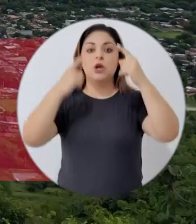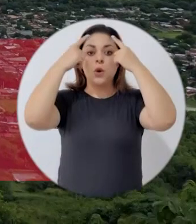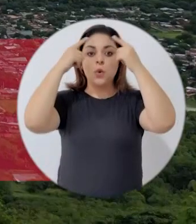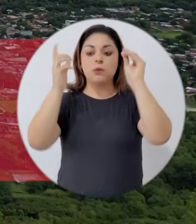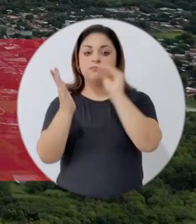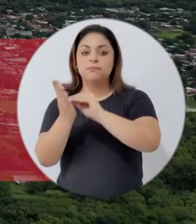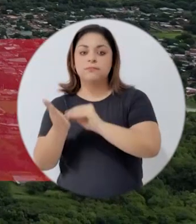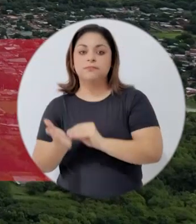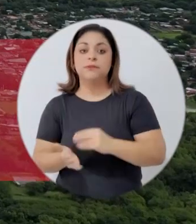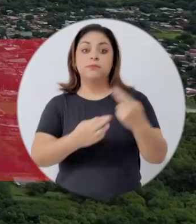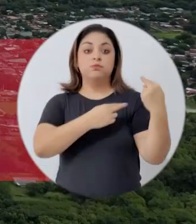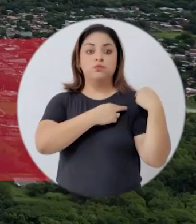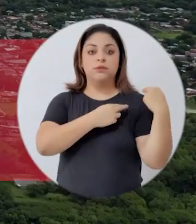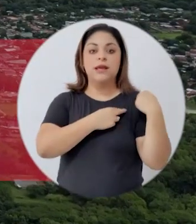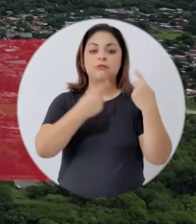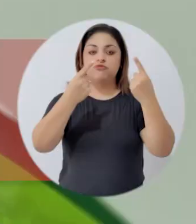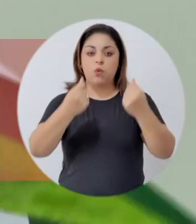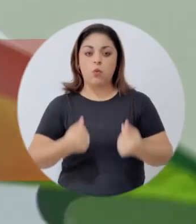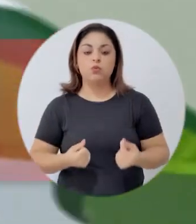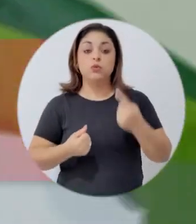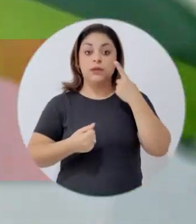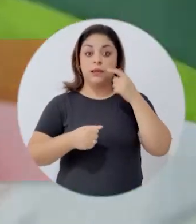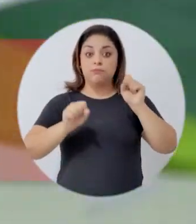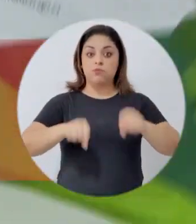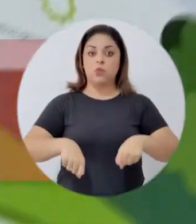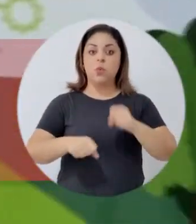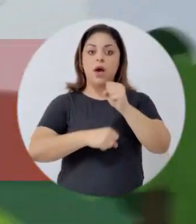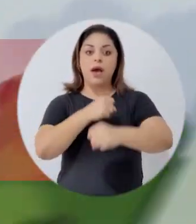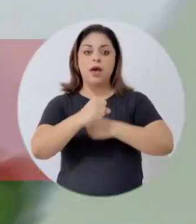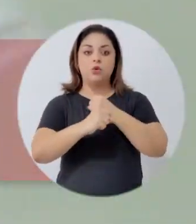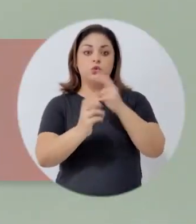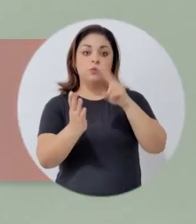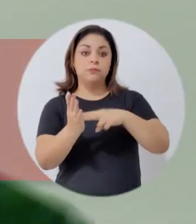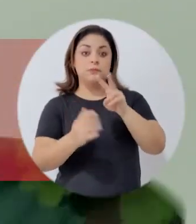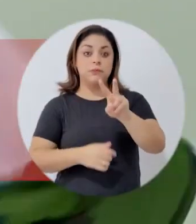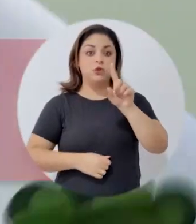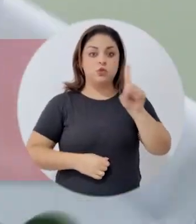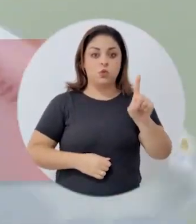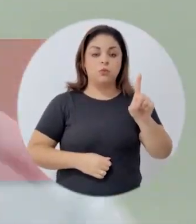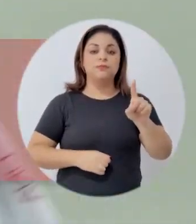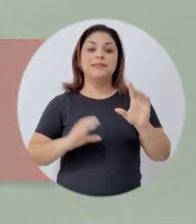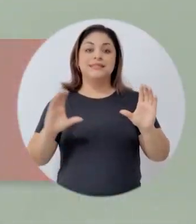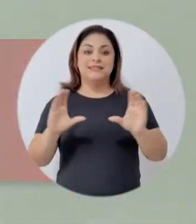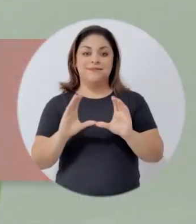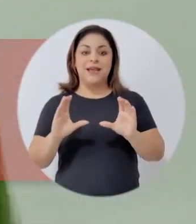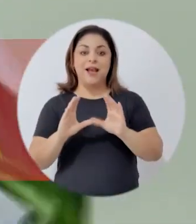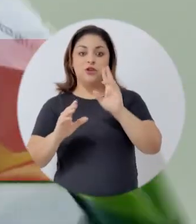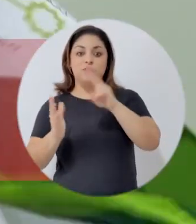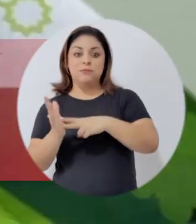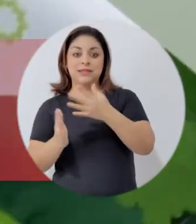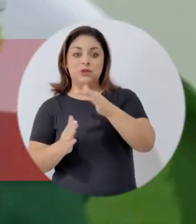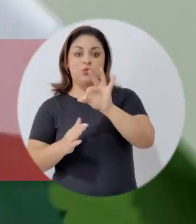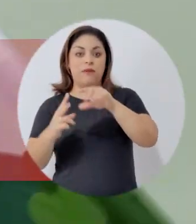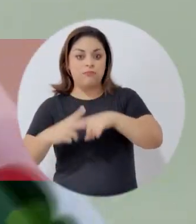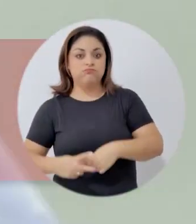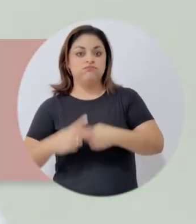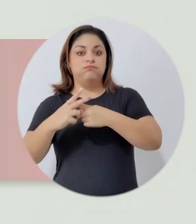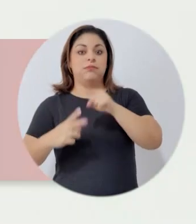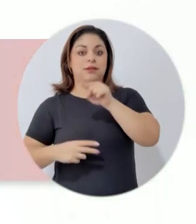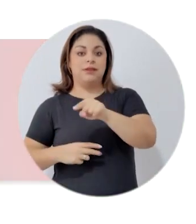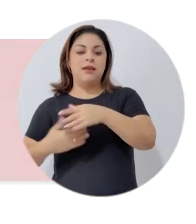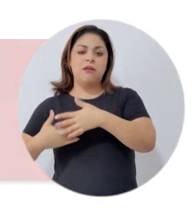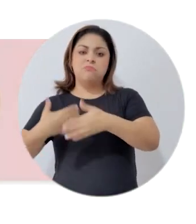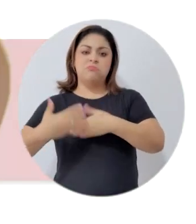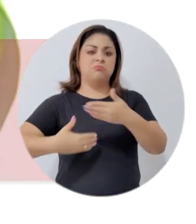definieron responsabilidades y recursos que nos permitieron en el año 2021 certificar el 2019 como año